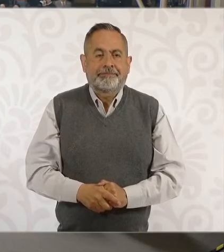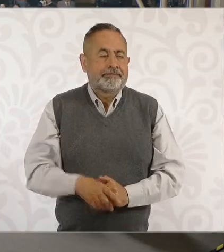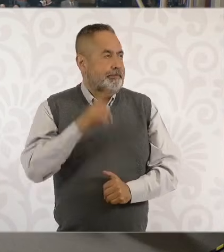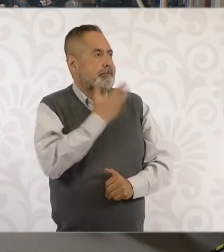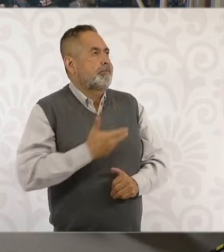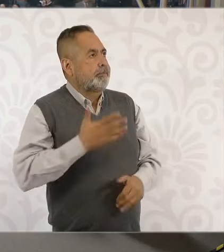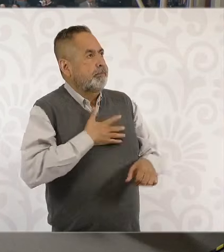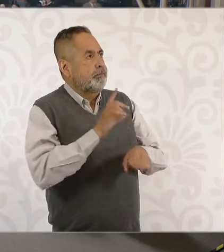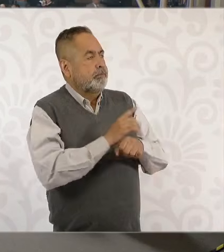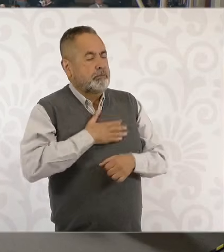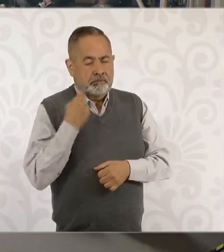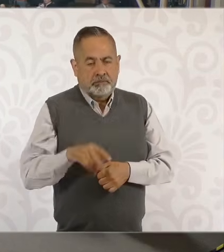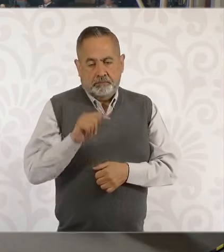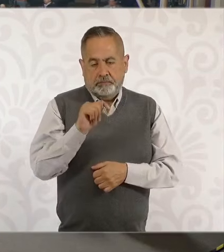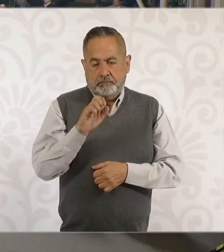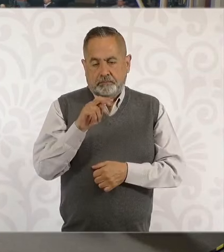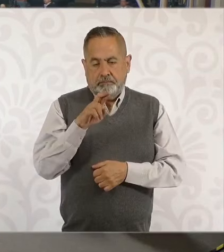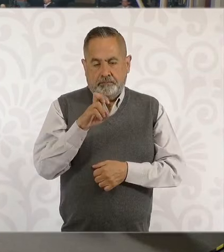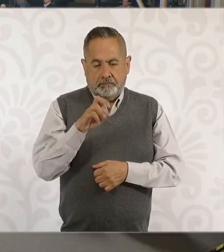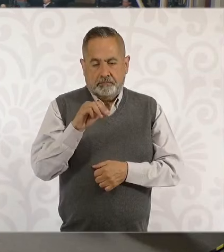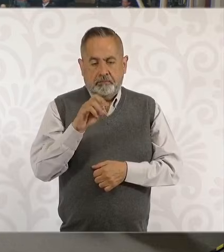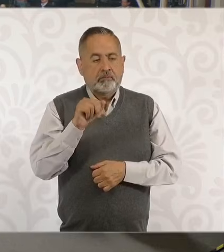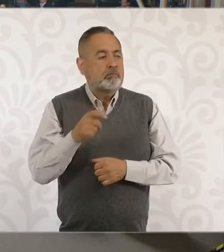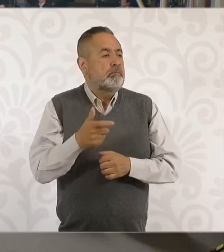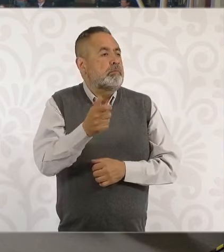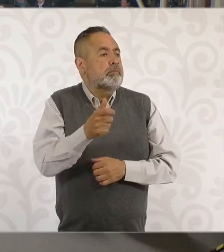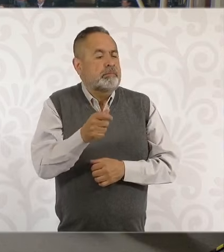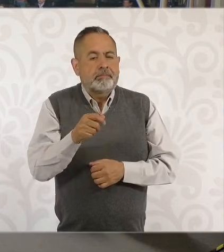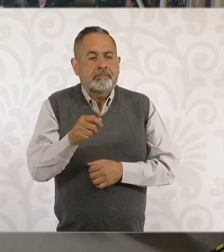Presidenta, buenos días. Tere Mora Guillén, corresponsal del Canal de las Noticias, que se